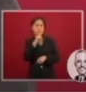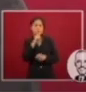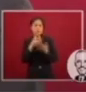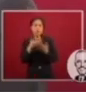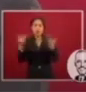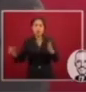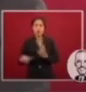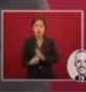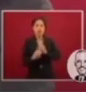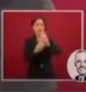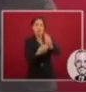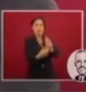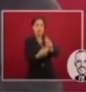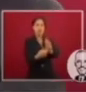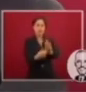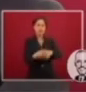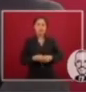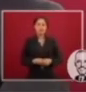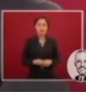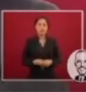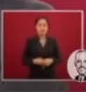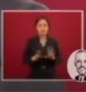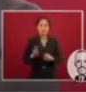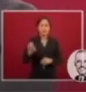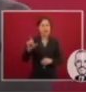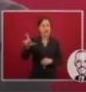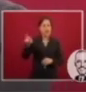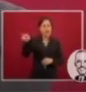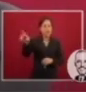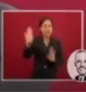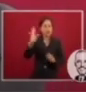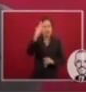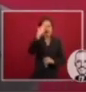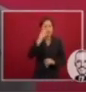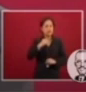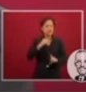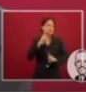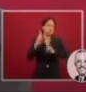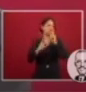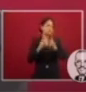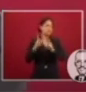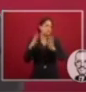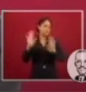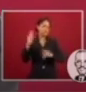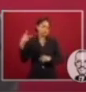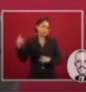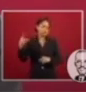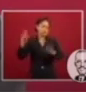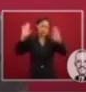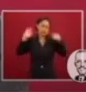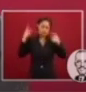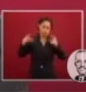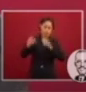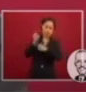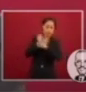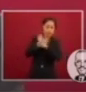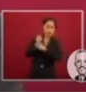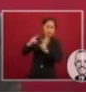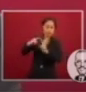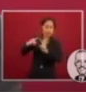este mundo portista un deportista ahí se los dejo de tarea